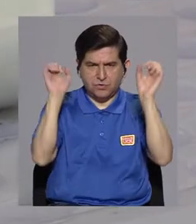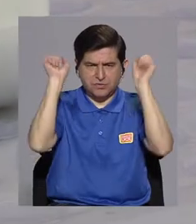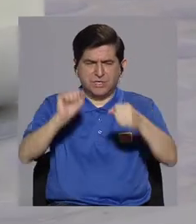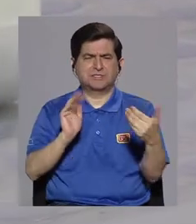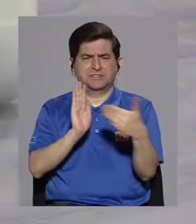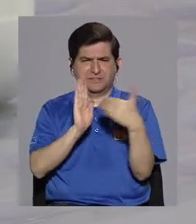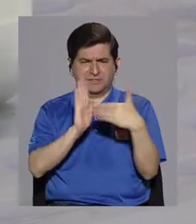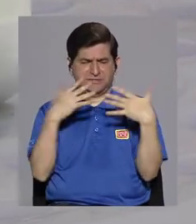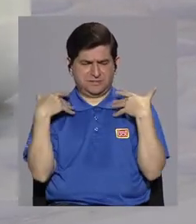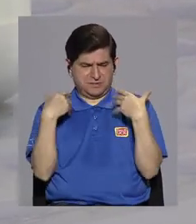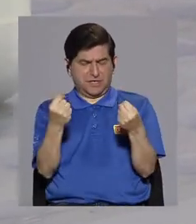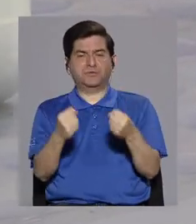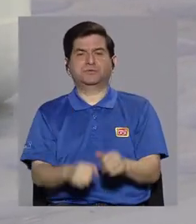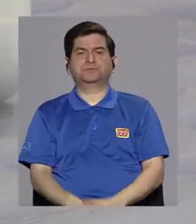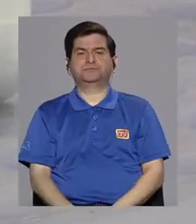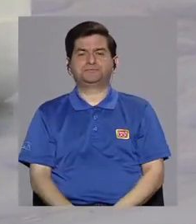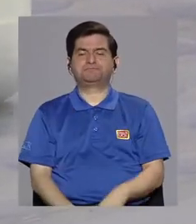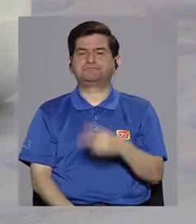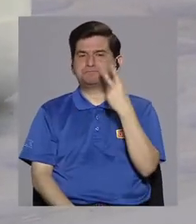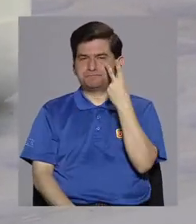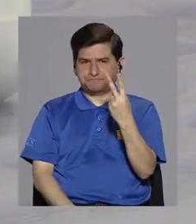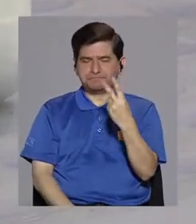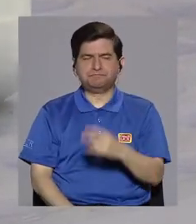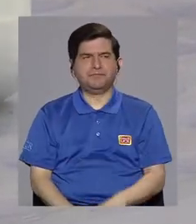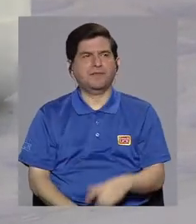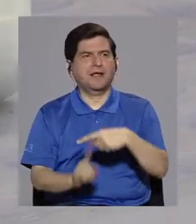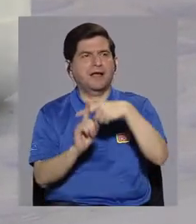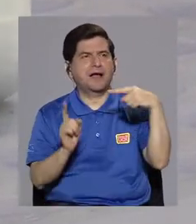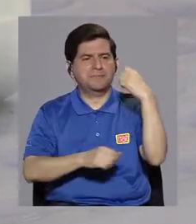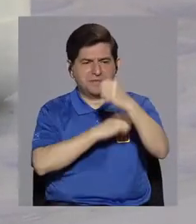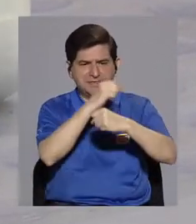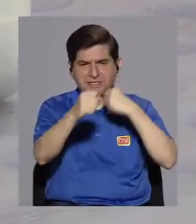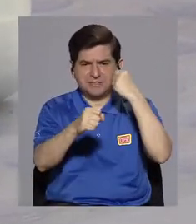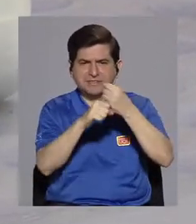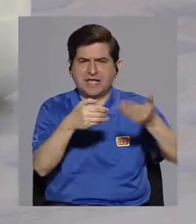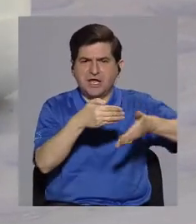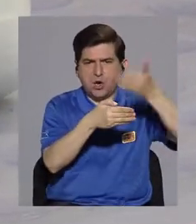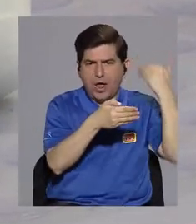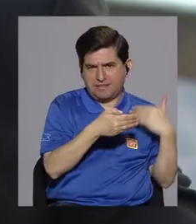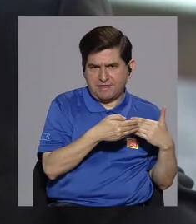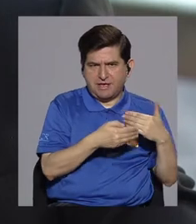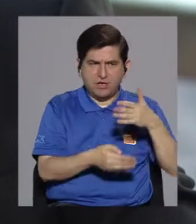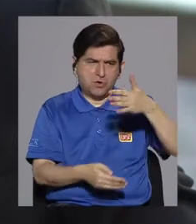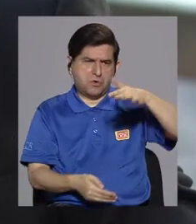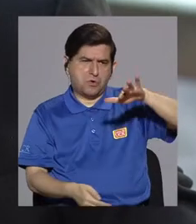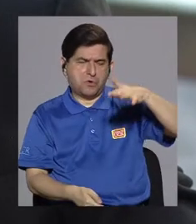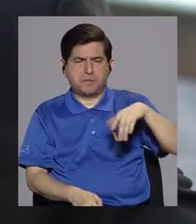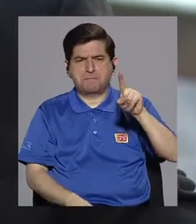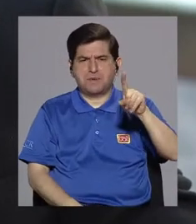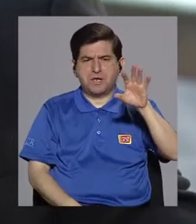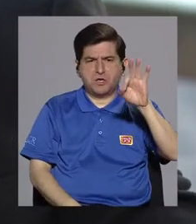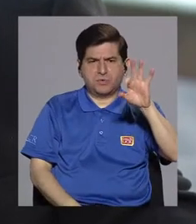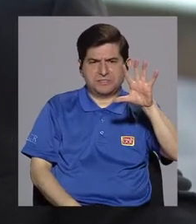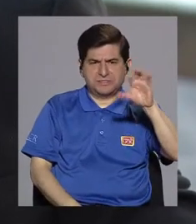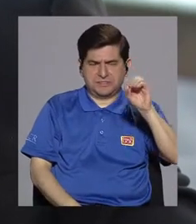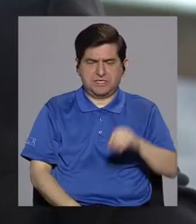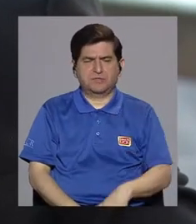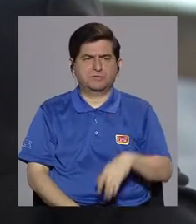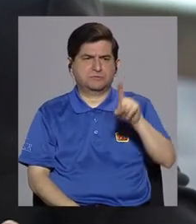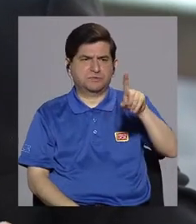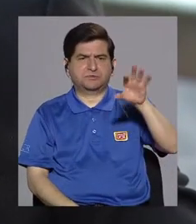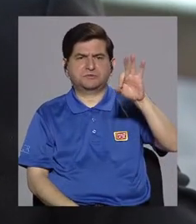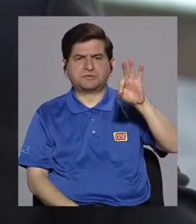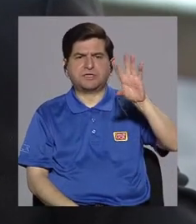que puede ser dañino a la salud. Fíjese que a mediados del siglo anterior, más o menos años